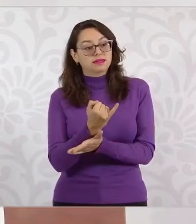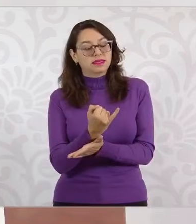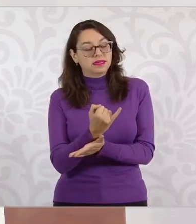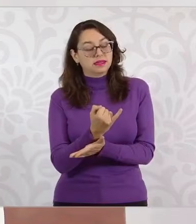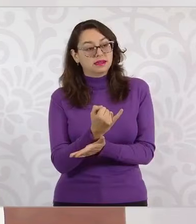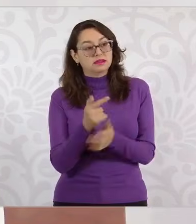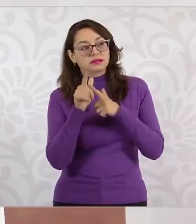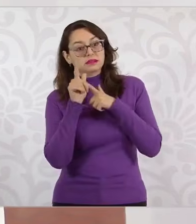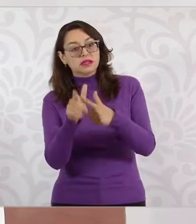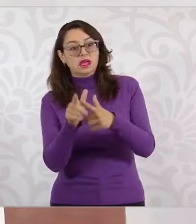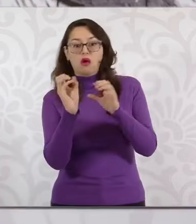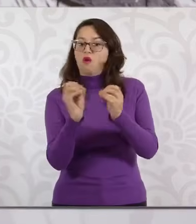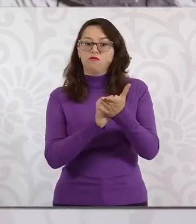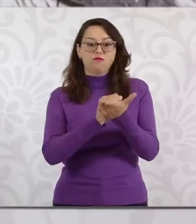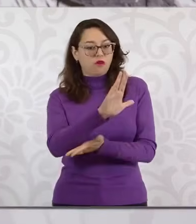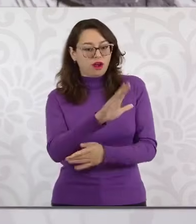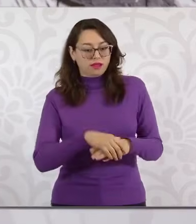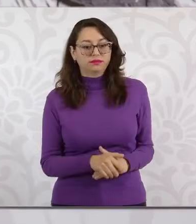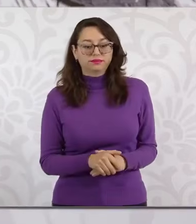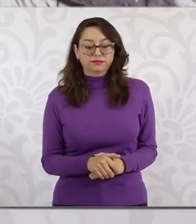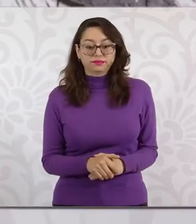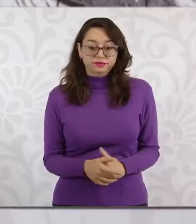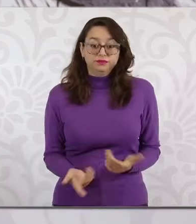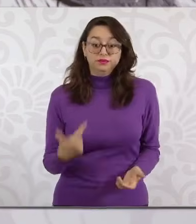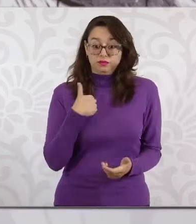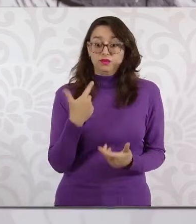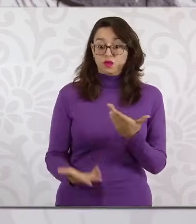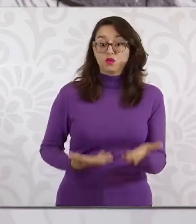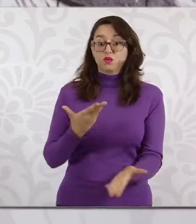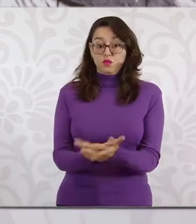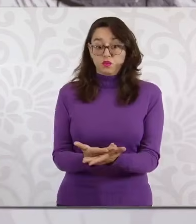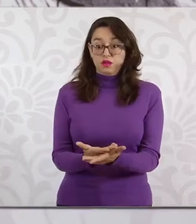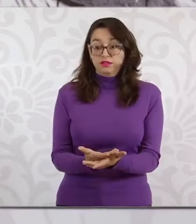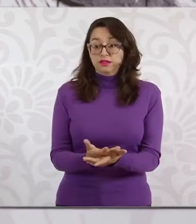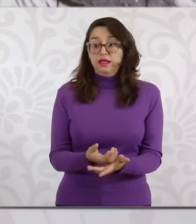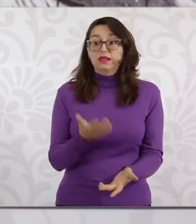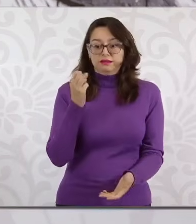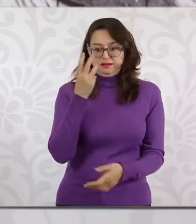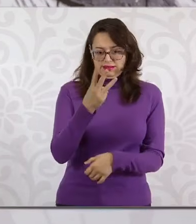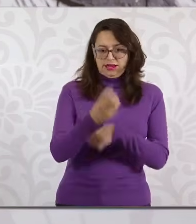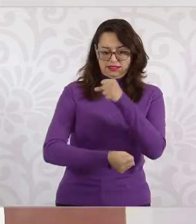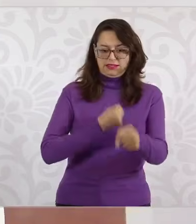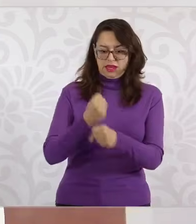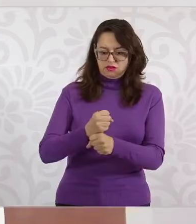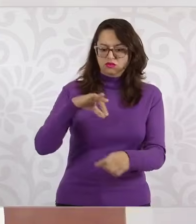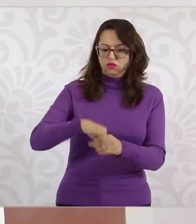yo? Pues que pueda ser a la mitad del periodo o un año después. Eso es